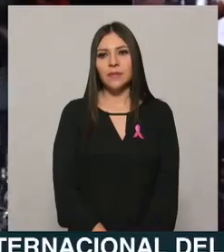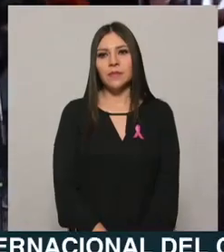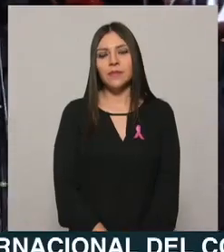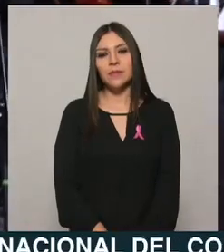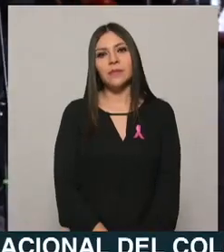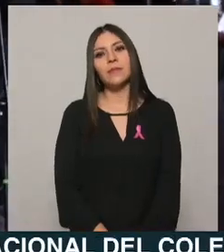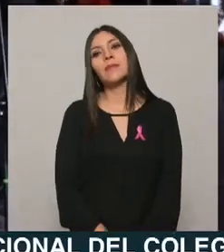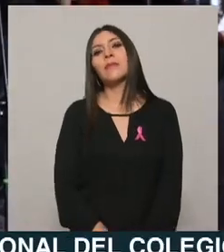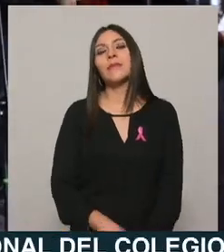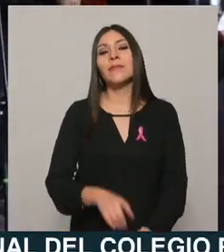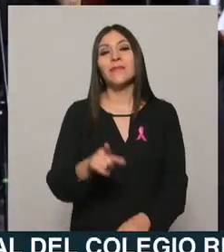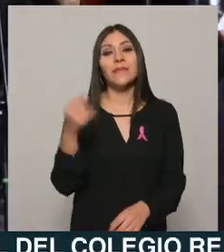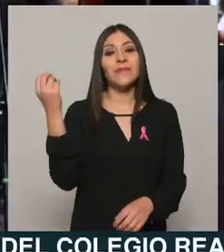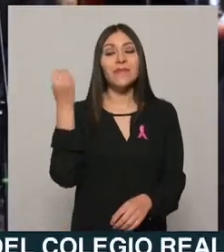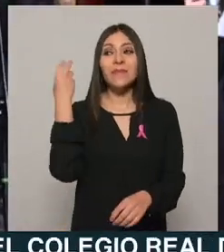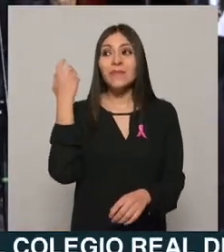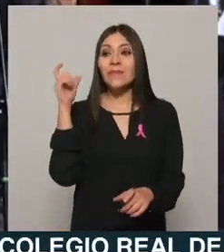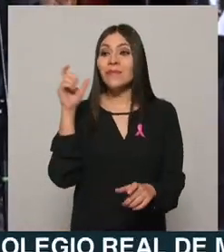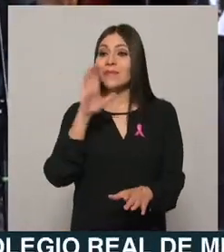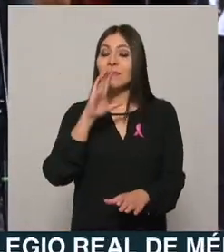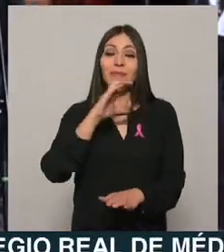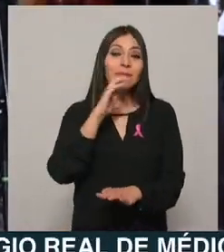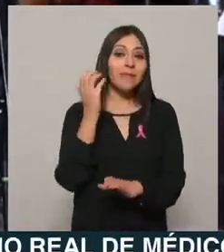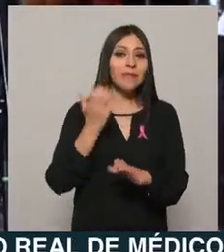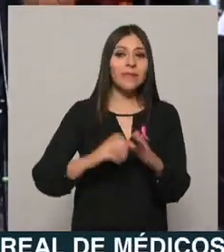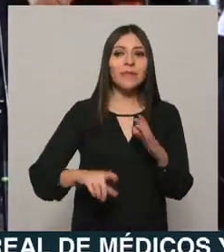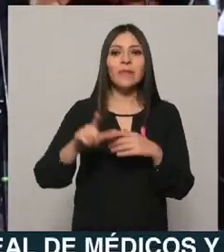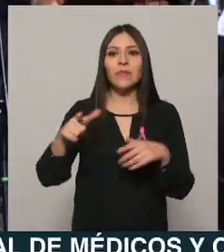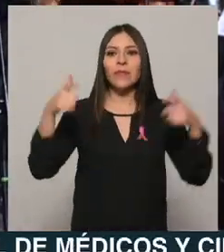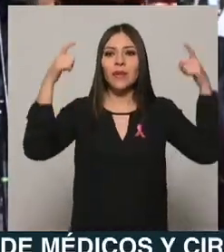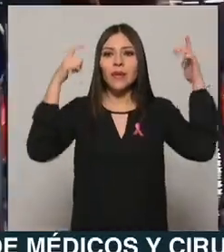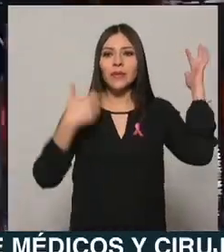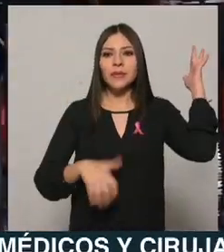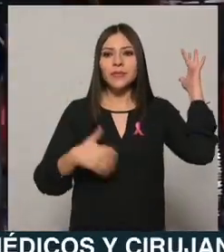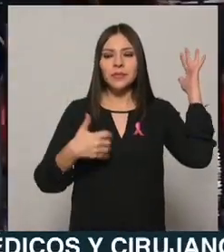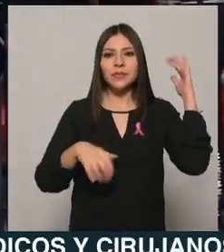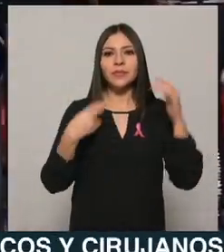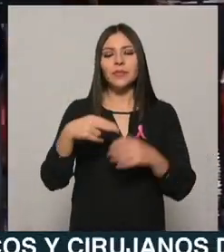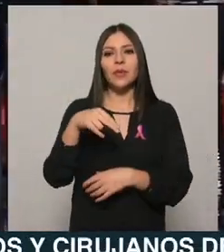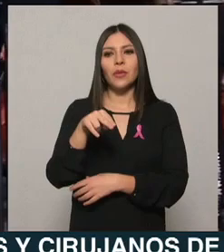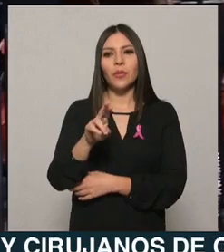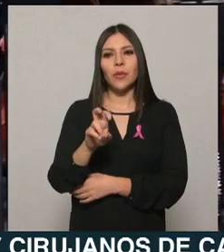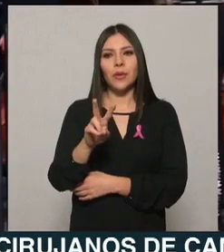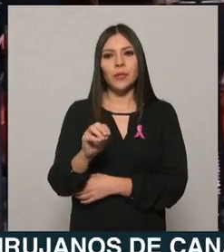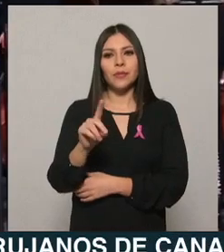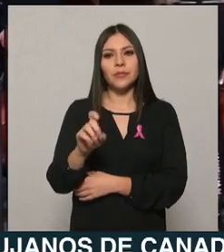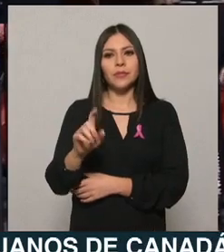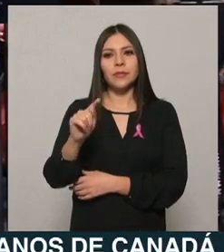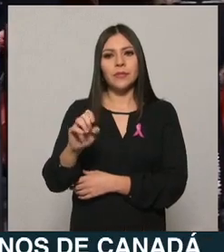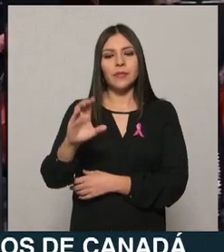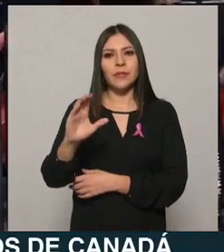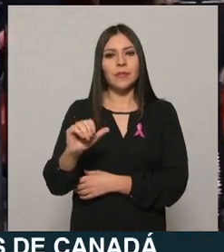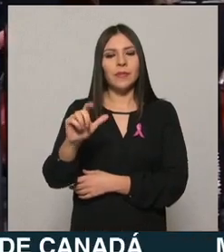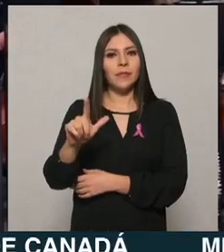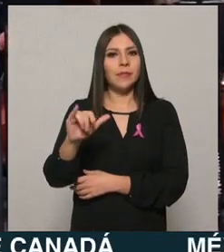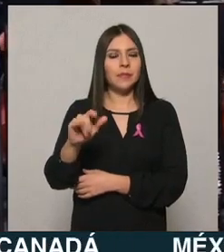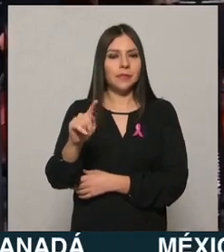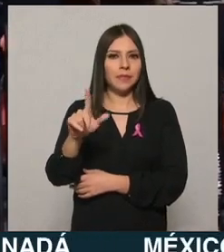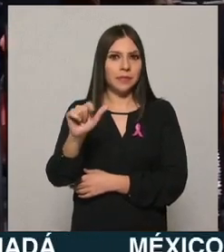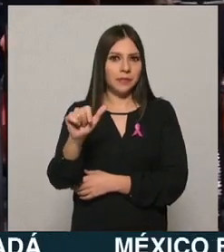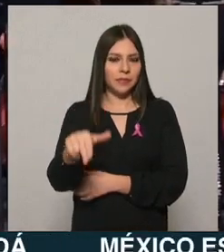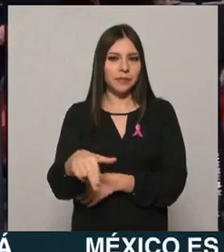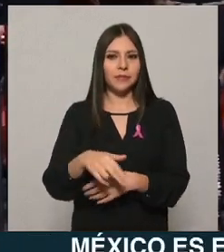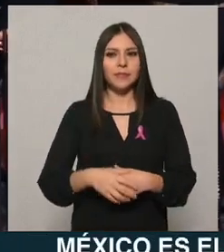Para cerrar este magno evento, el Mariachi Nuevo de Tecalitlán. ¿Cuántas noches de tu vida habrás